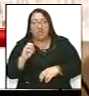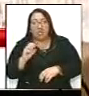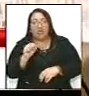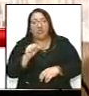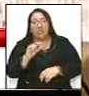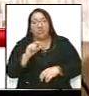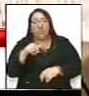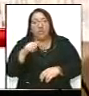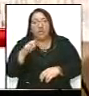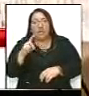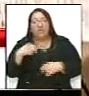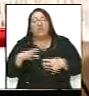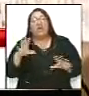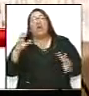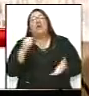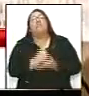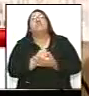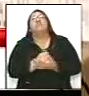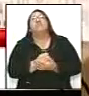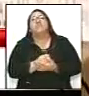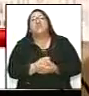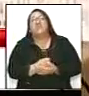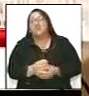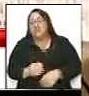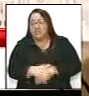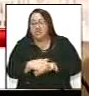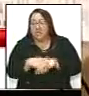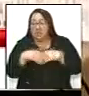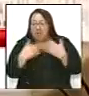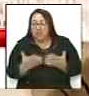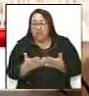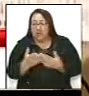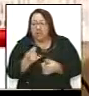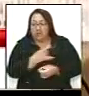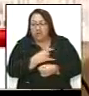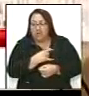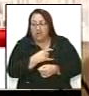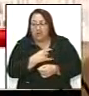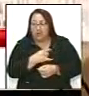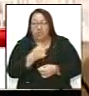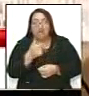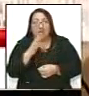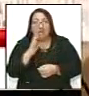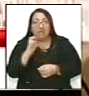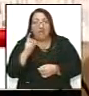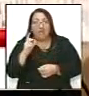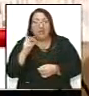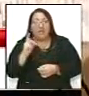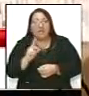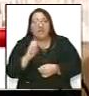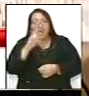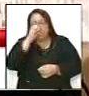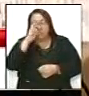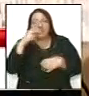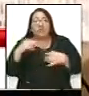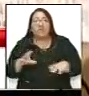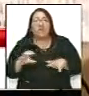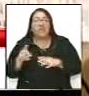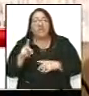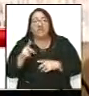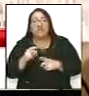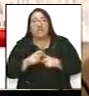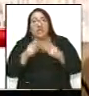SUNEDO. Quiero, a través suyo, Presidenta, saludar a la Universidad Nacional San Antonio Abad del Cusco por haber logrado este